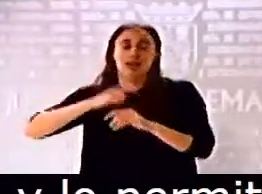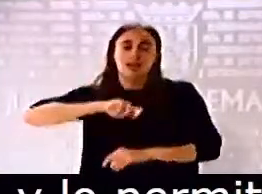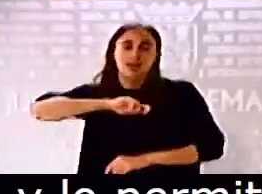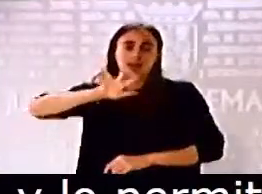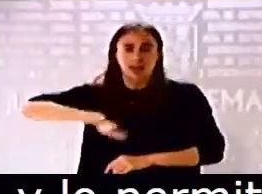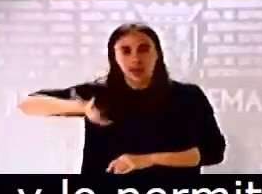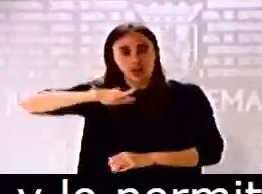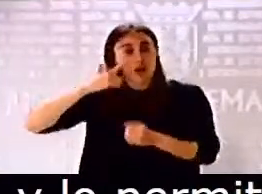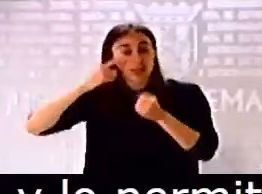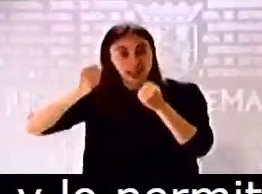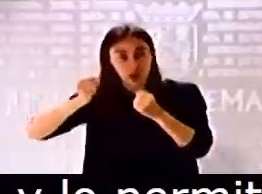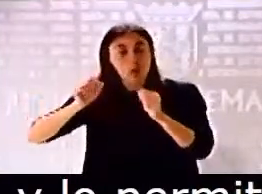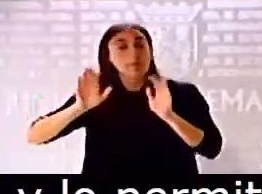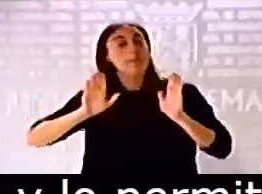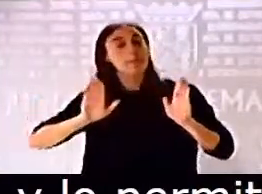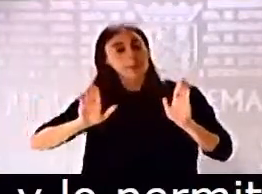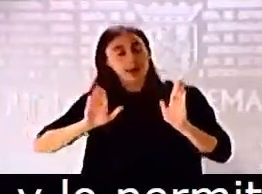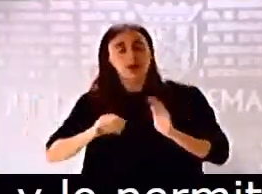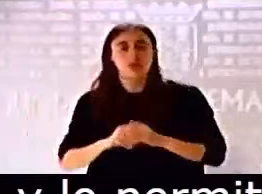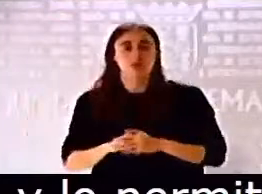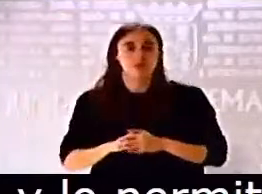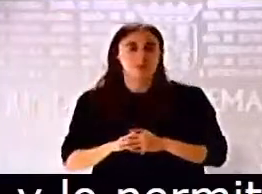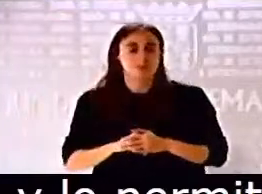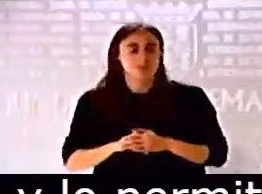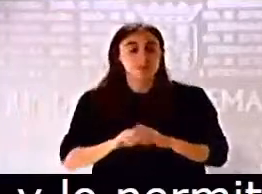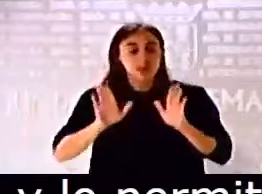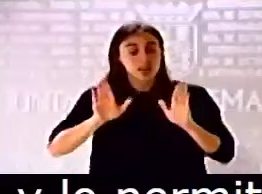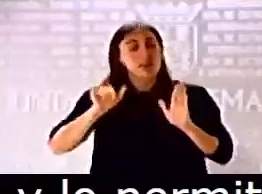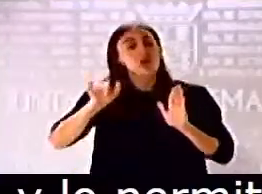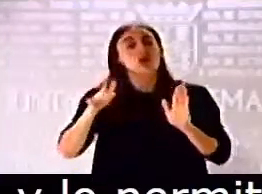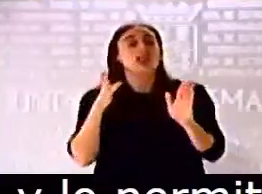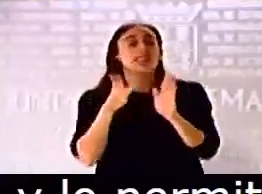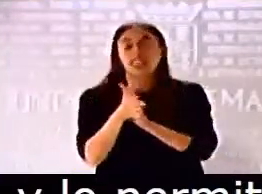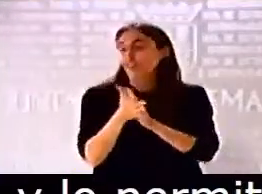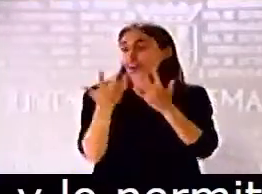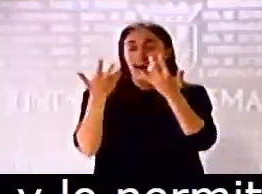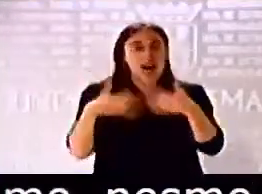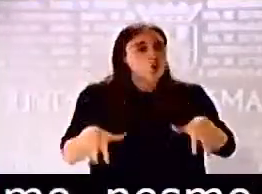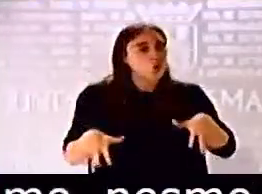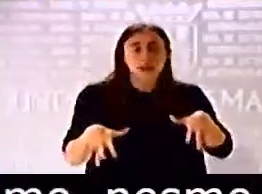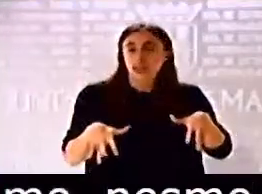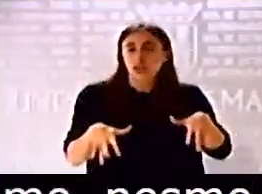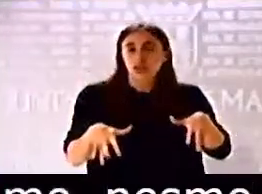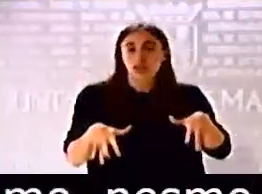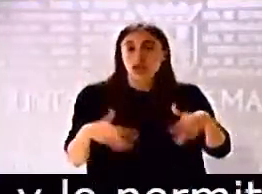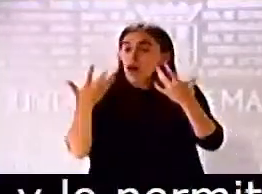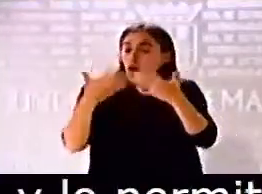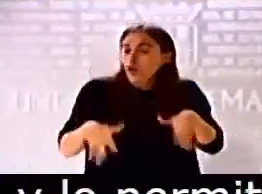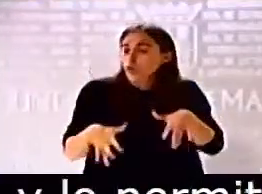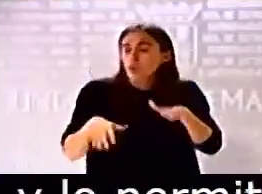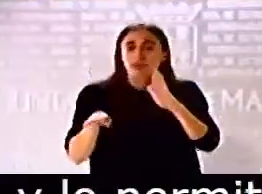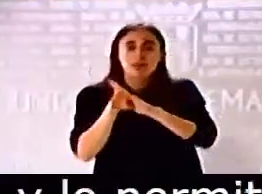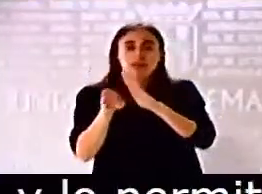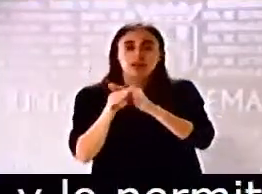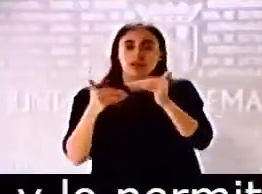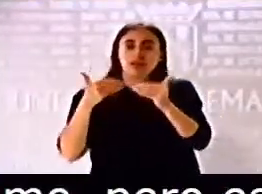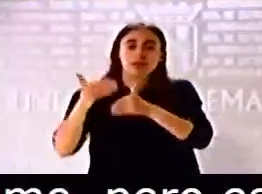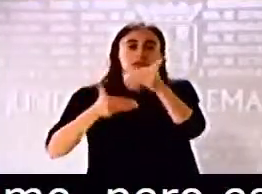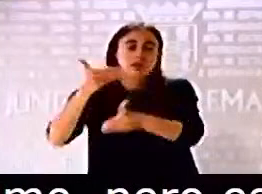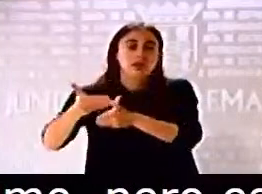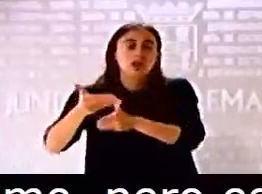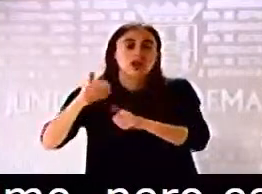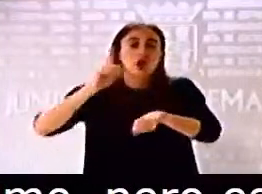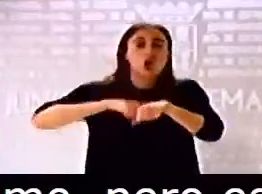Pero eso no quiere decir que automáticamente podamos seguir con el toque de